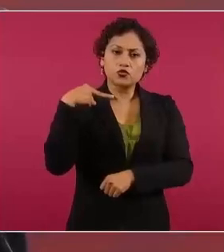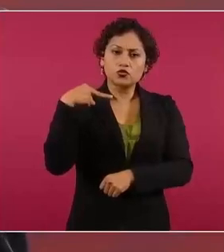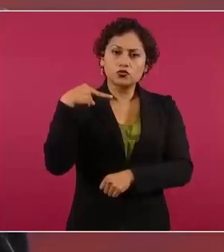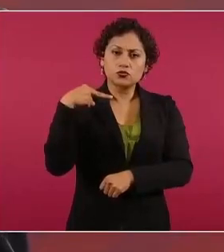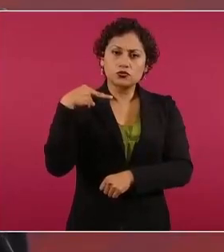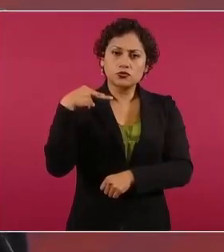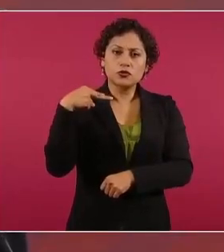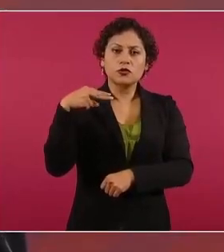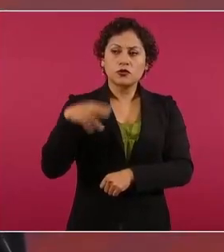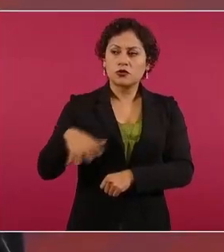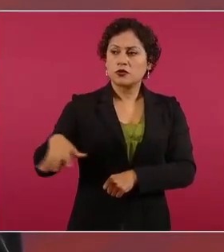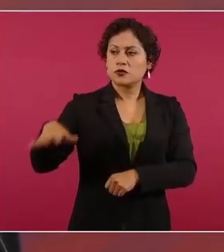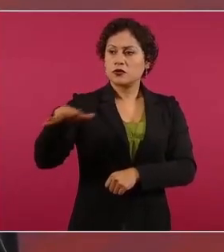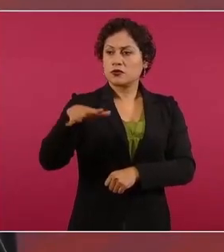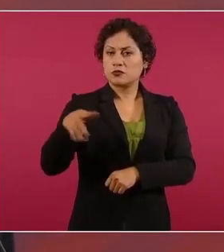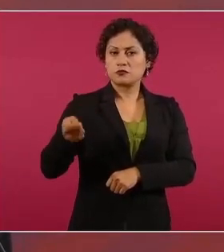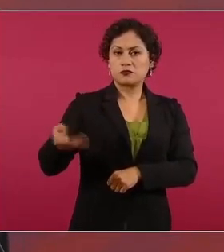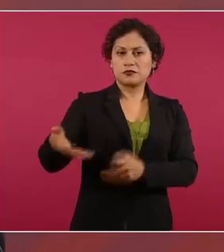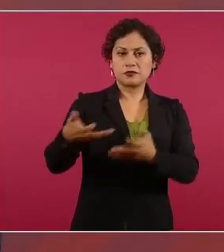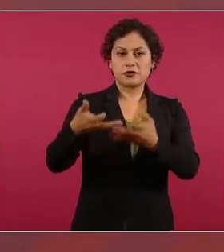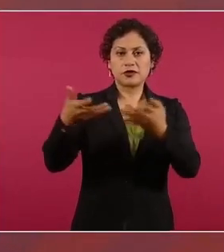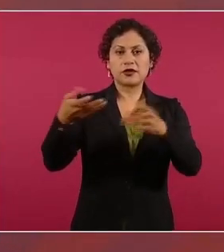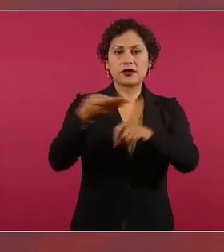Tierra Blanca, Temazcal,